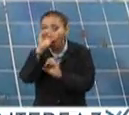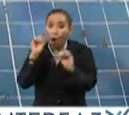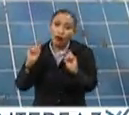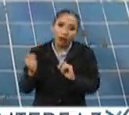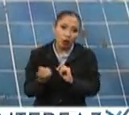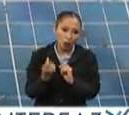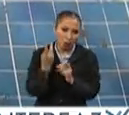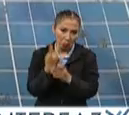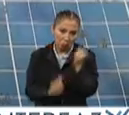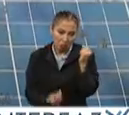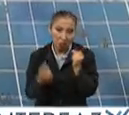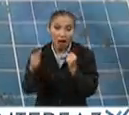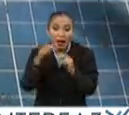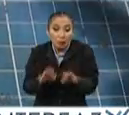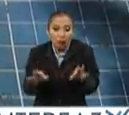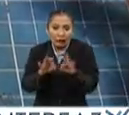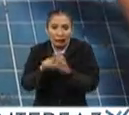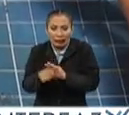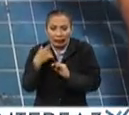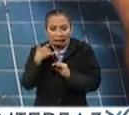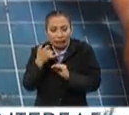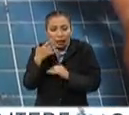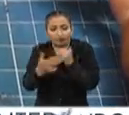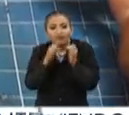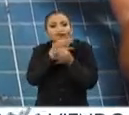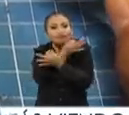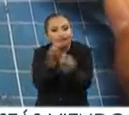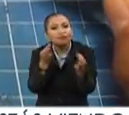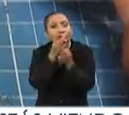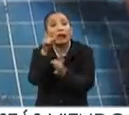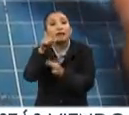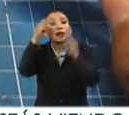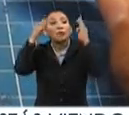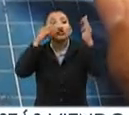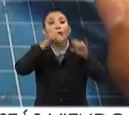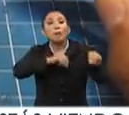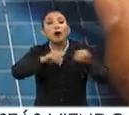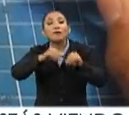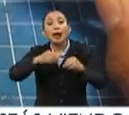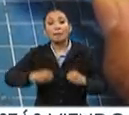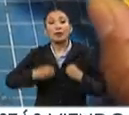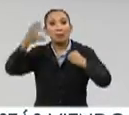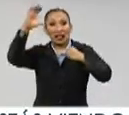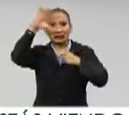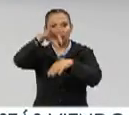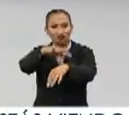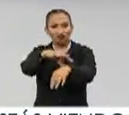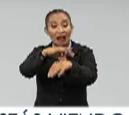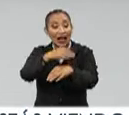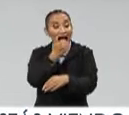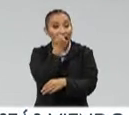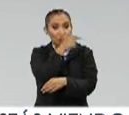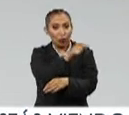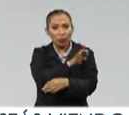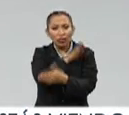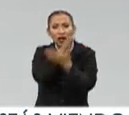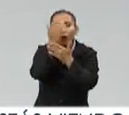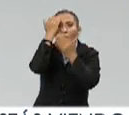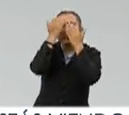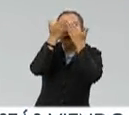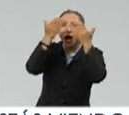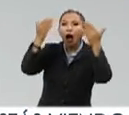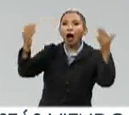o tecnología. Parte fundamental de este esfuerzo de divulgación es el Museo Móvil Vive la Ciencia, donde los estudiantes podrán ampliar